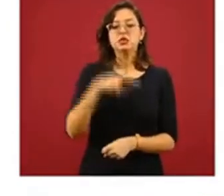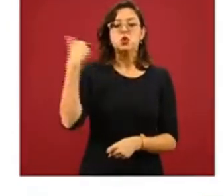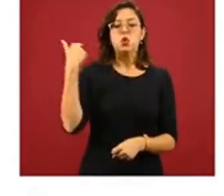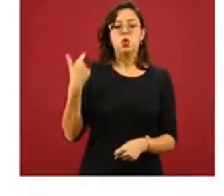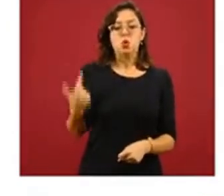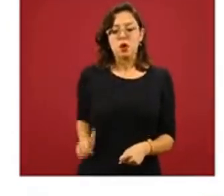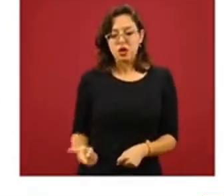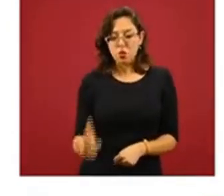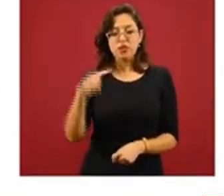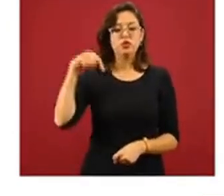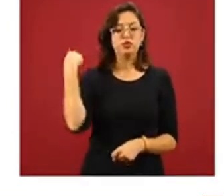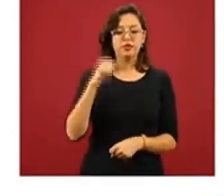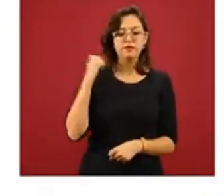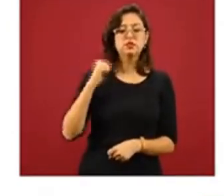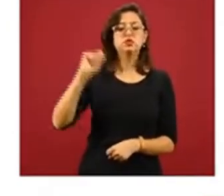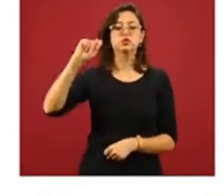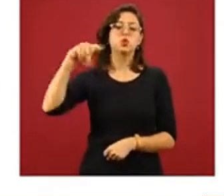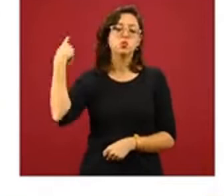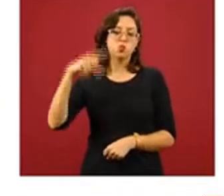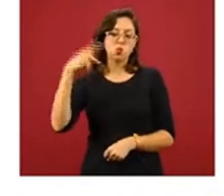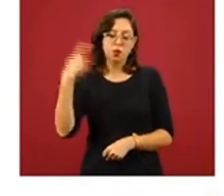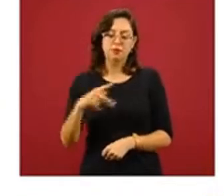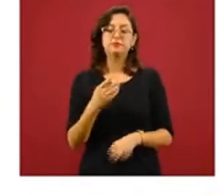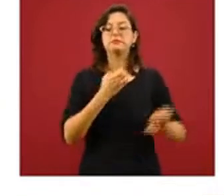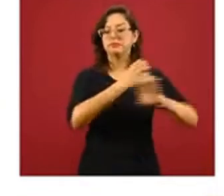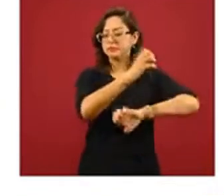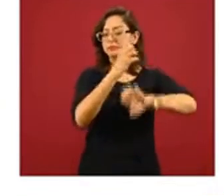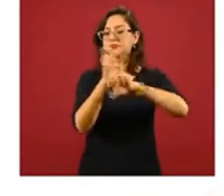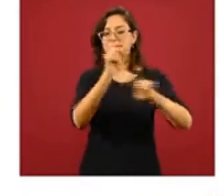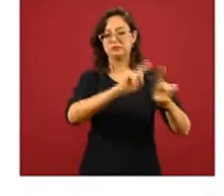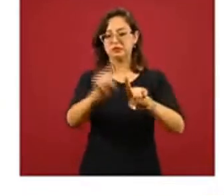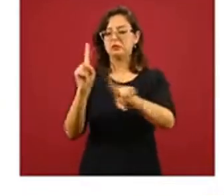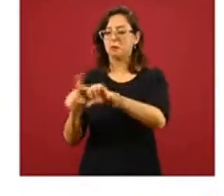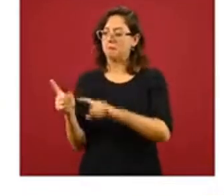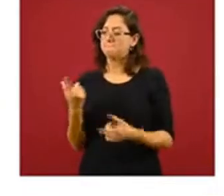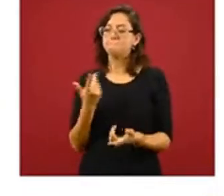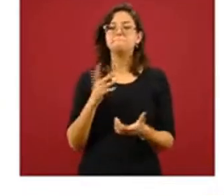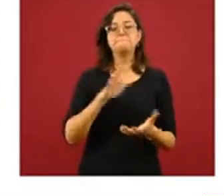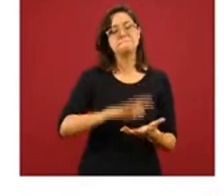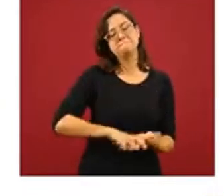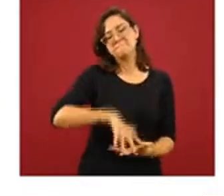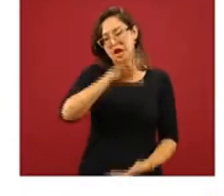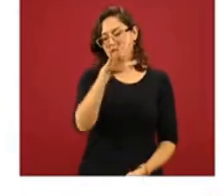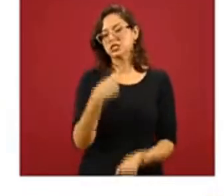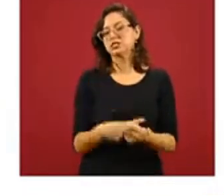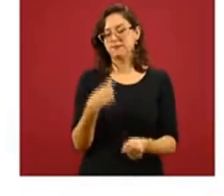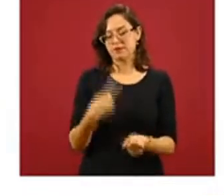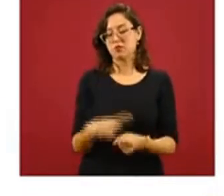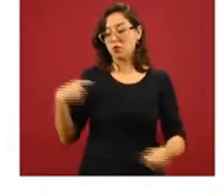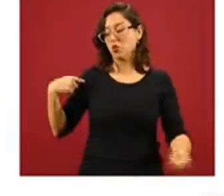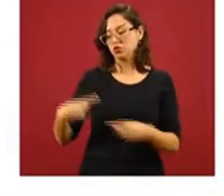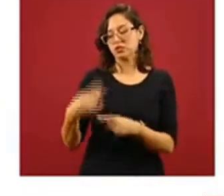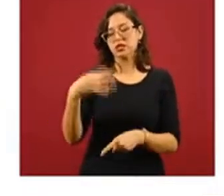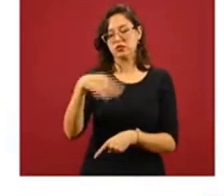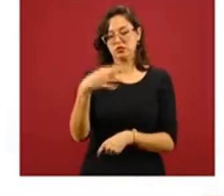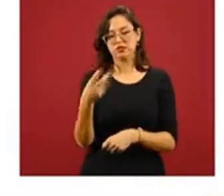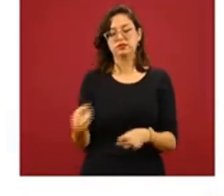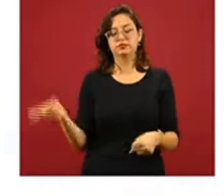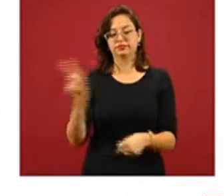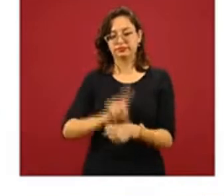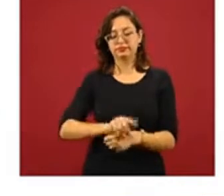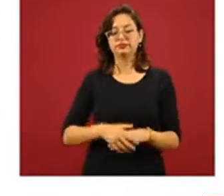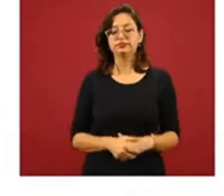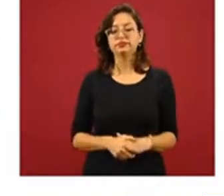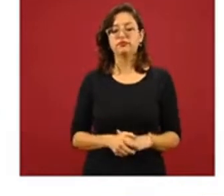Tabasco y Puebla serían las entidades que han tenido la mayor carga acumulada de la epidemia activa de los últimos 14 días. El